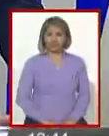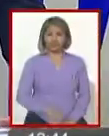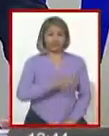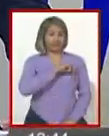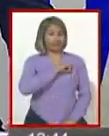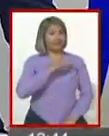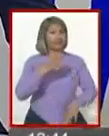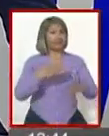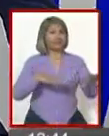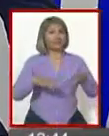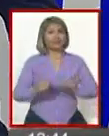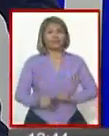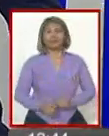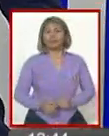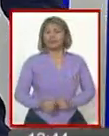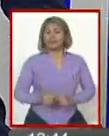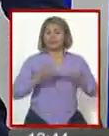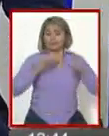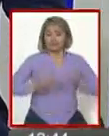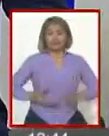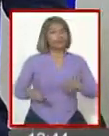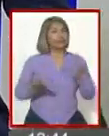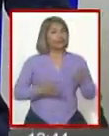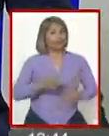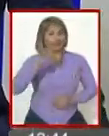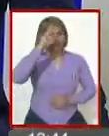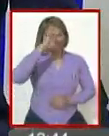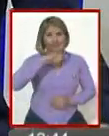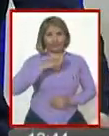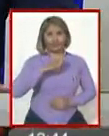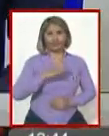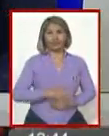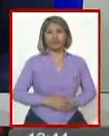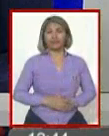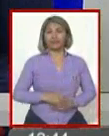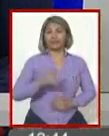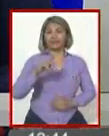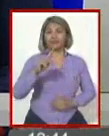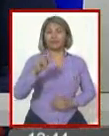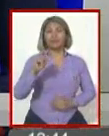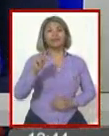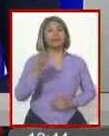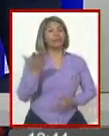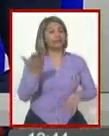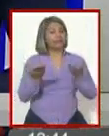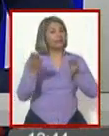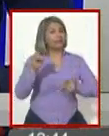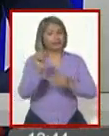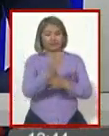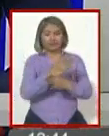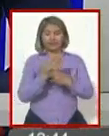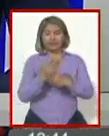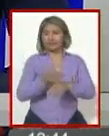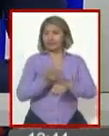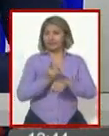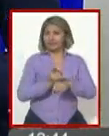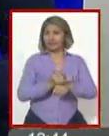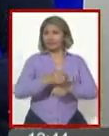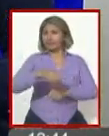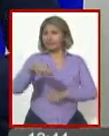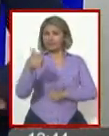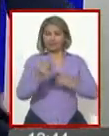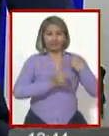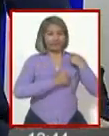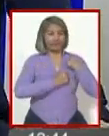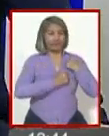La policía realizó el levantamiento legal de un cuerpo sin vida de sexo masculino en la zona del Urubó. Aparentemente, la víctima compartía bebidas alcohólicas con